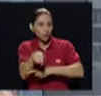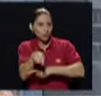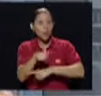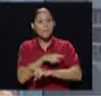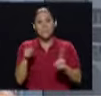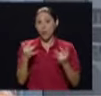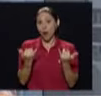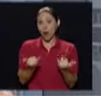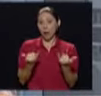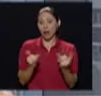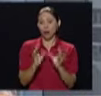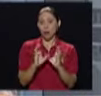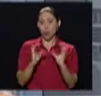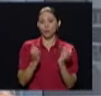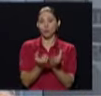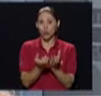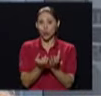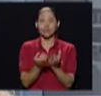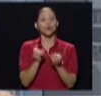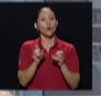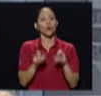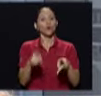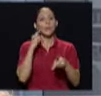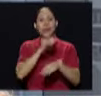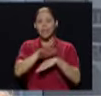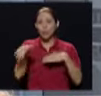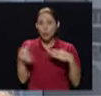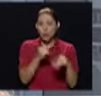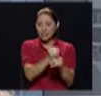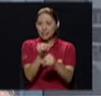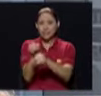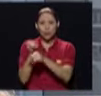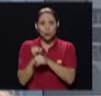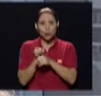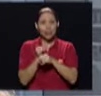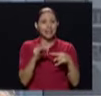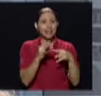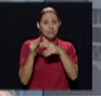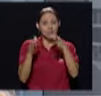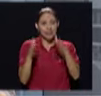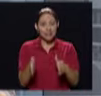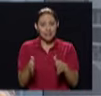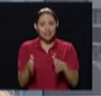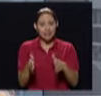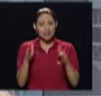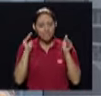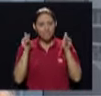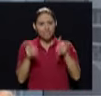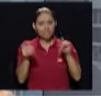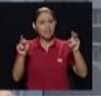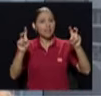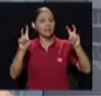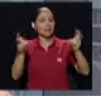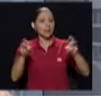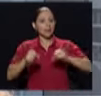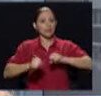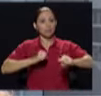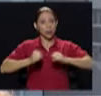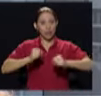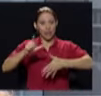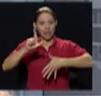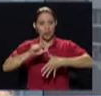a través de esta comisión de integrar a los sismólogos y a las instituciones que hacen sismología en Latinoamérica y el